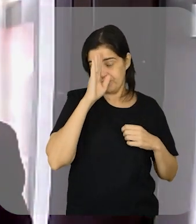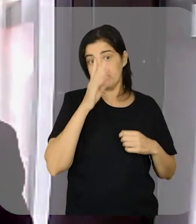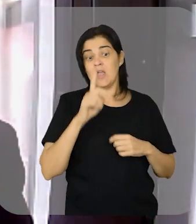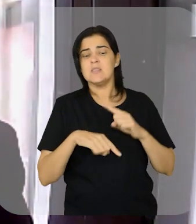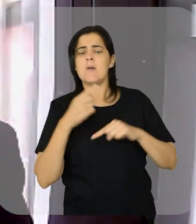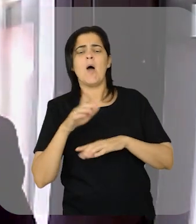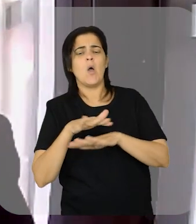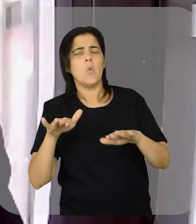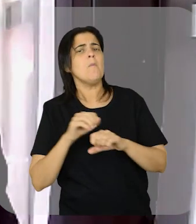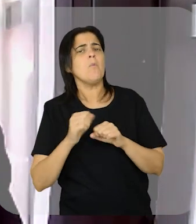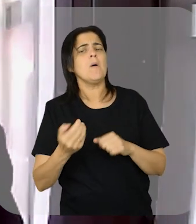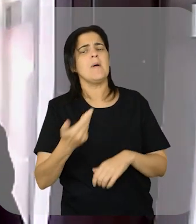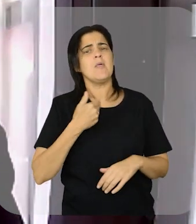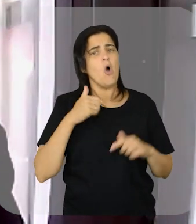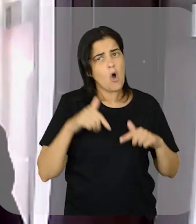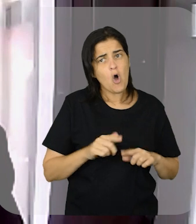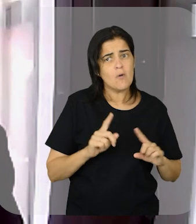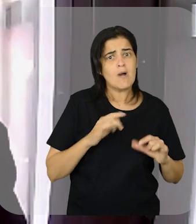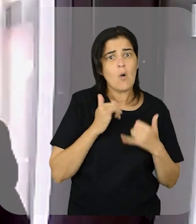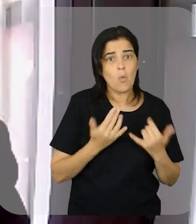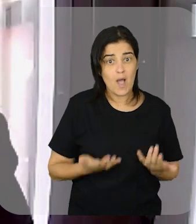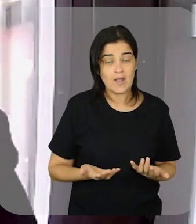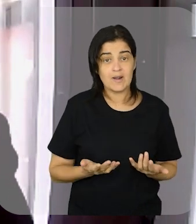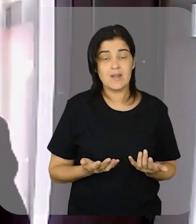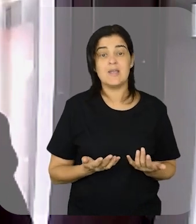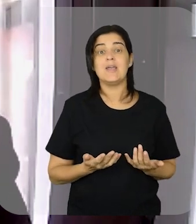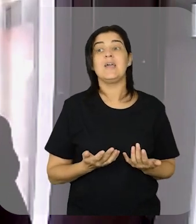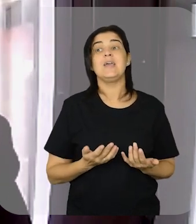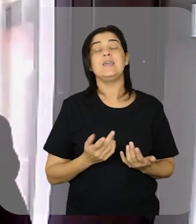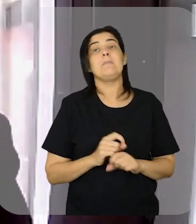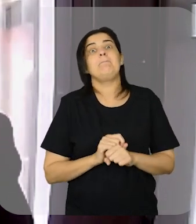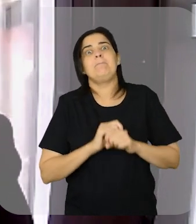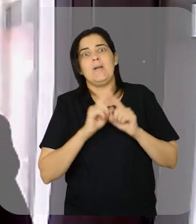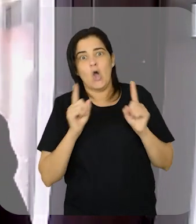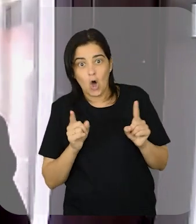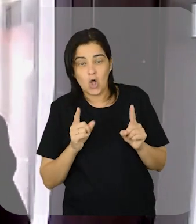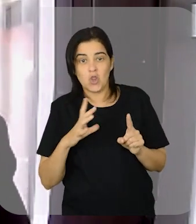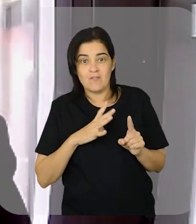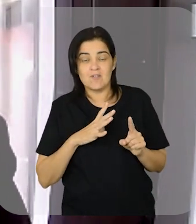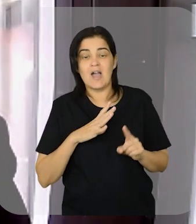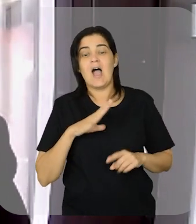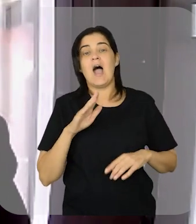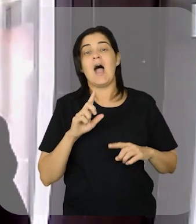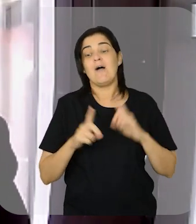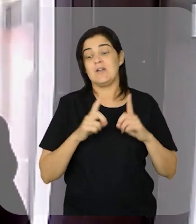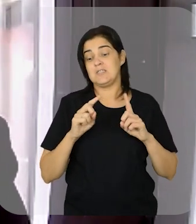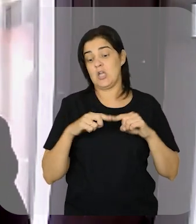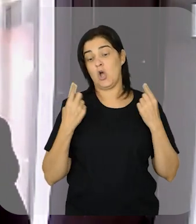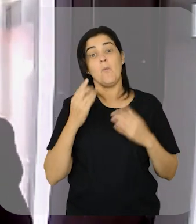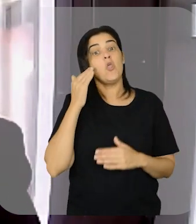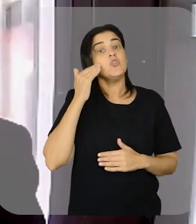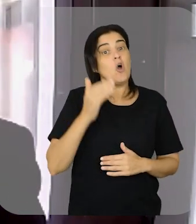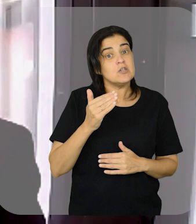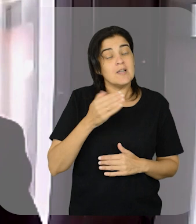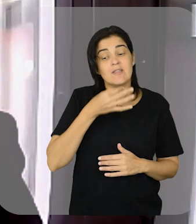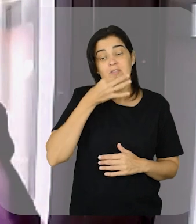decir, profe, hoy no vamos a jugar, y lo que es peor aún, nuestros mensajes como docentes, y acá le voy a